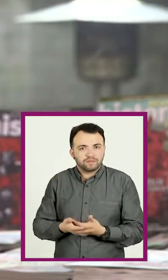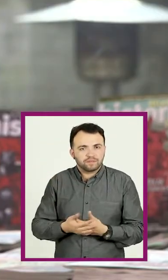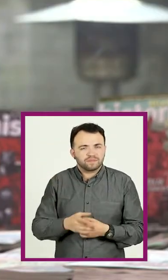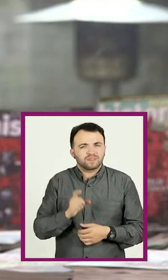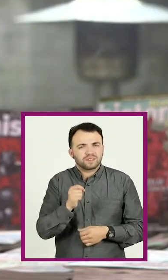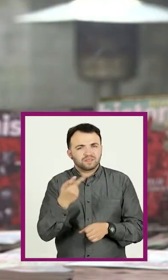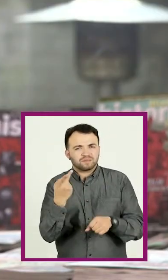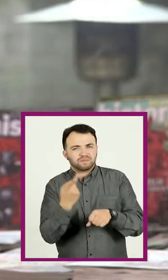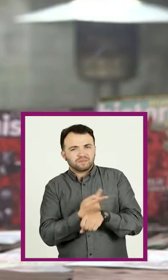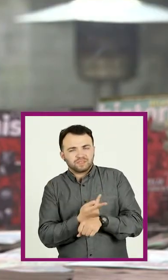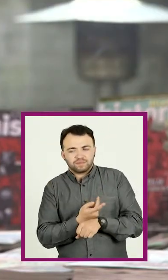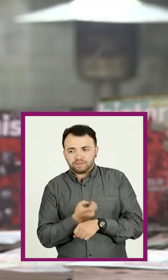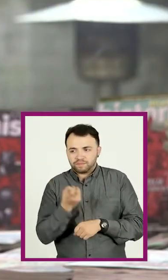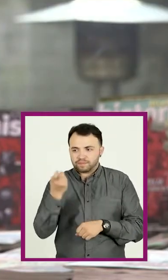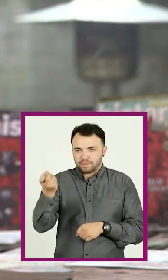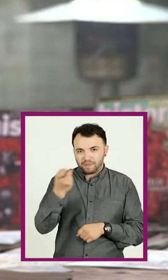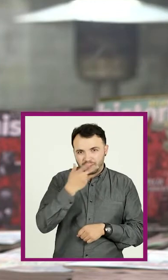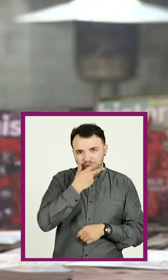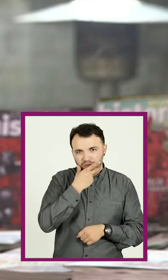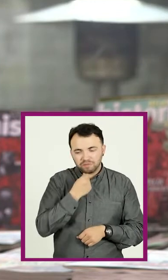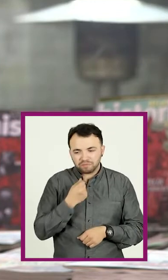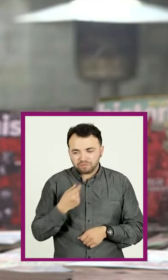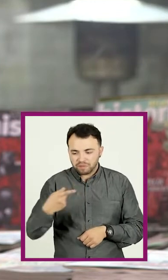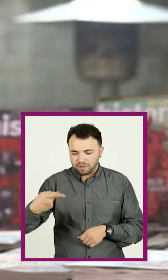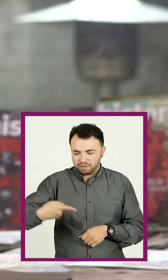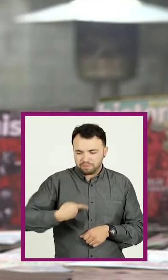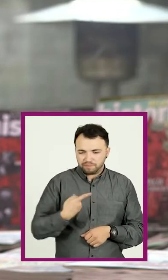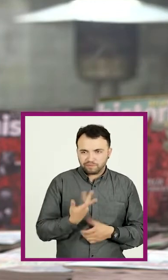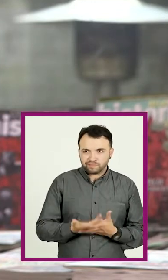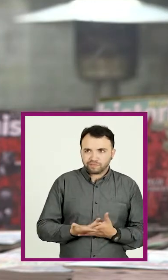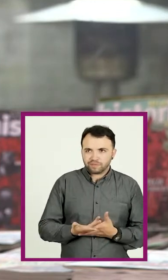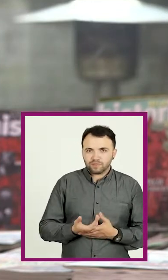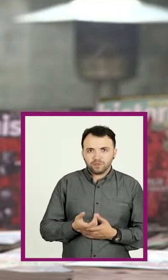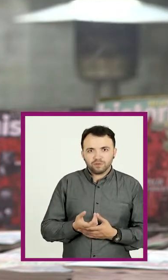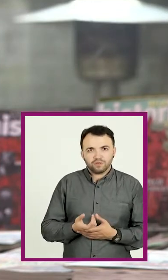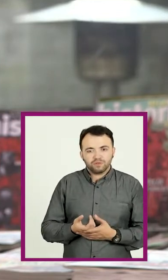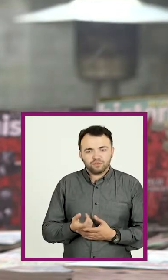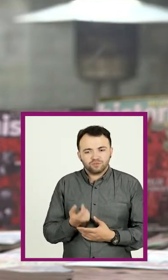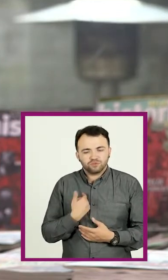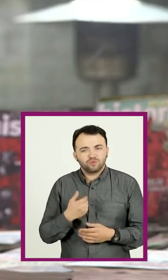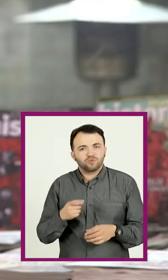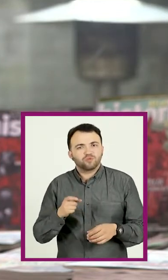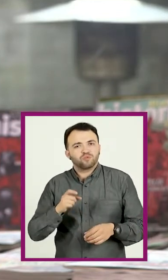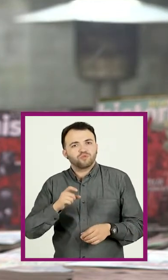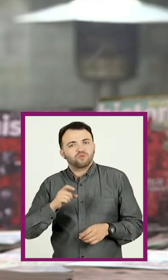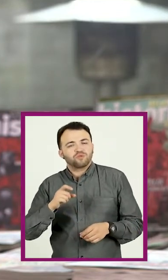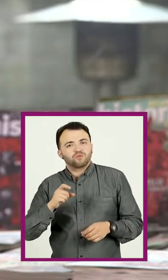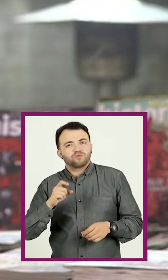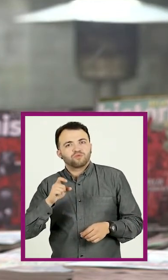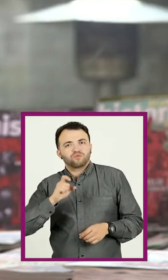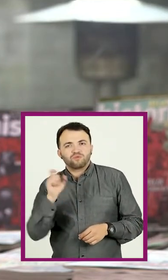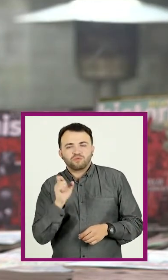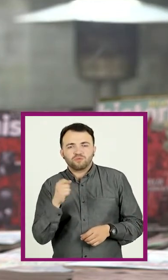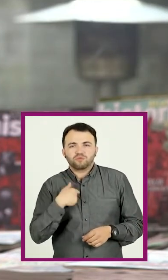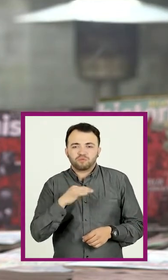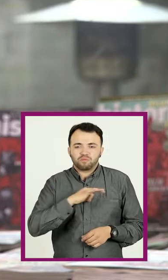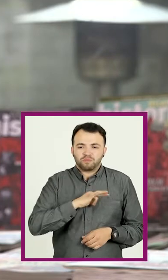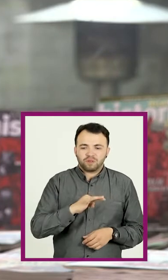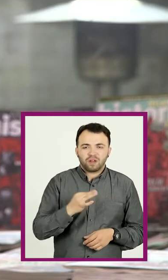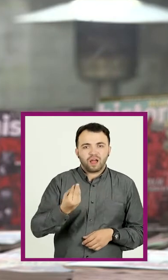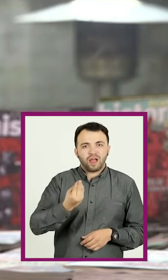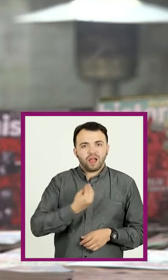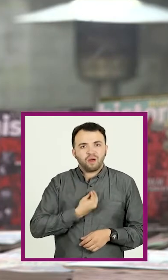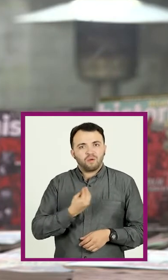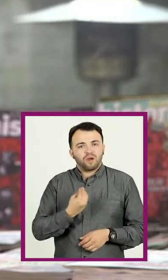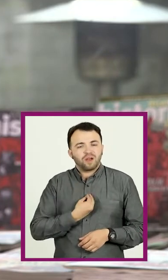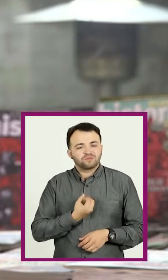que Nietzsche se pregunta, bueno, ¿cuánta verdad soporta un hombre? ¿No? O sea, yo recuerdo cuando yo entré a filosofía